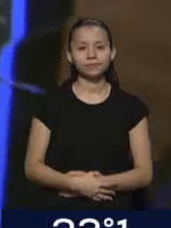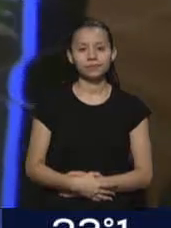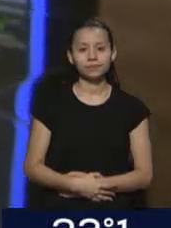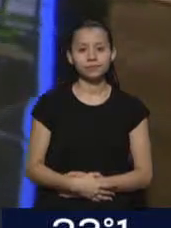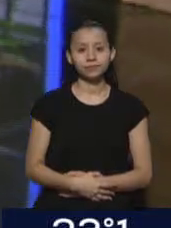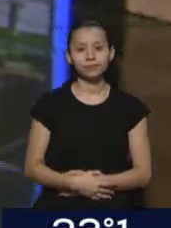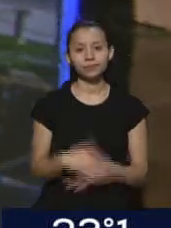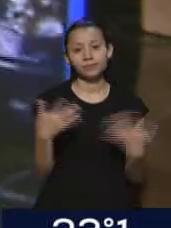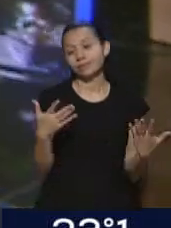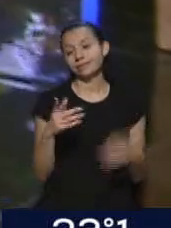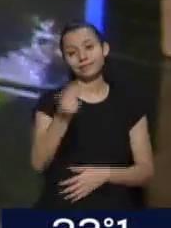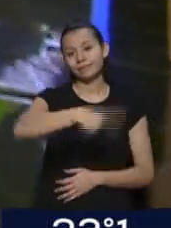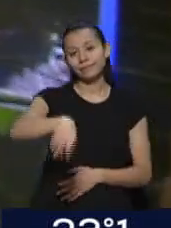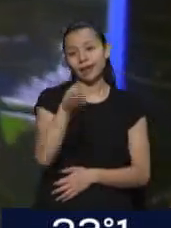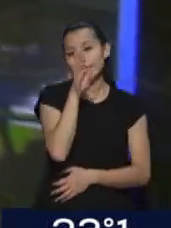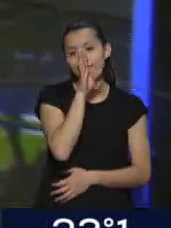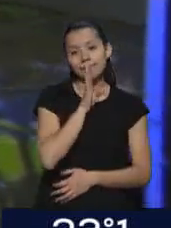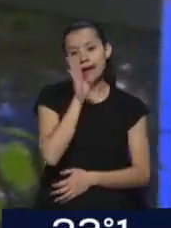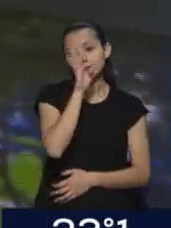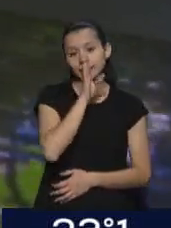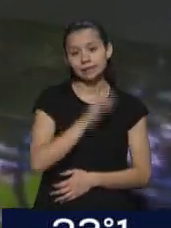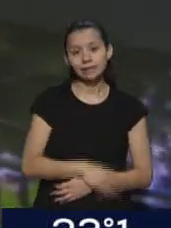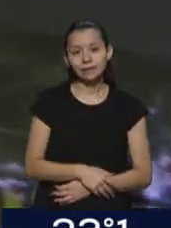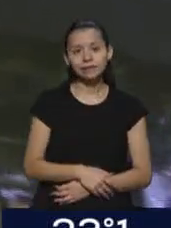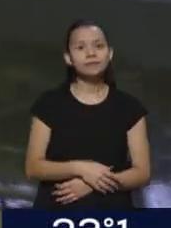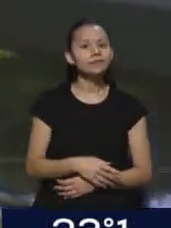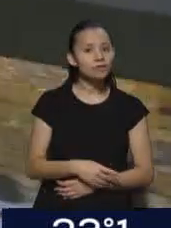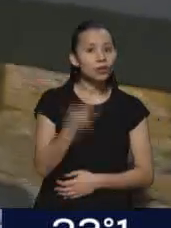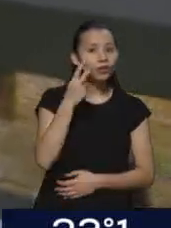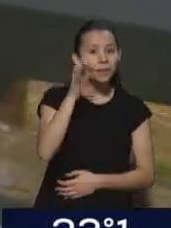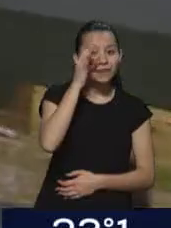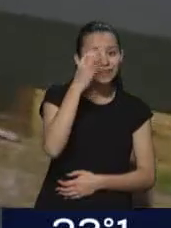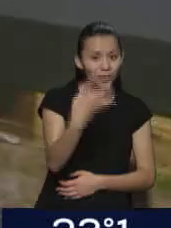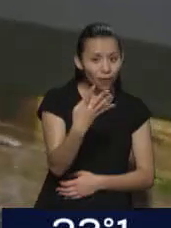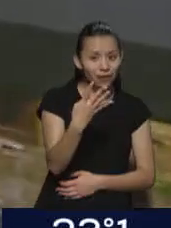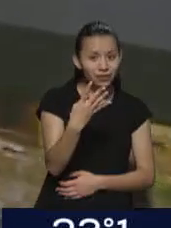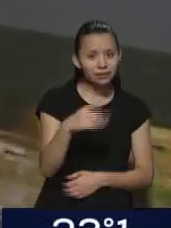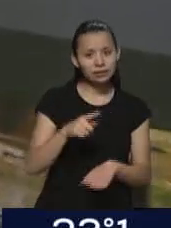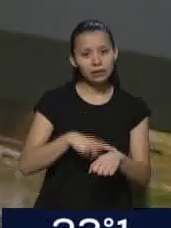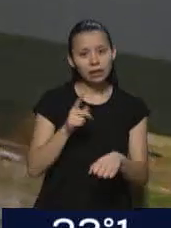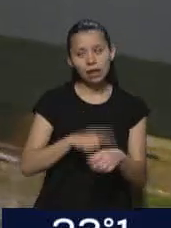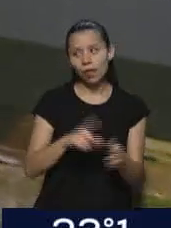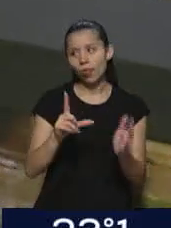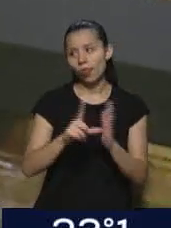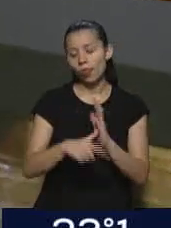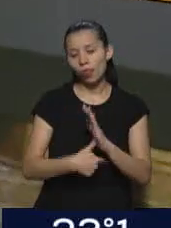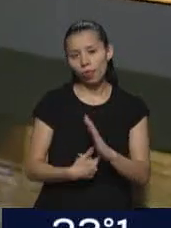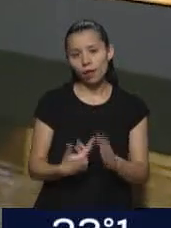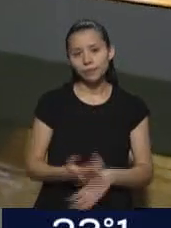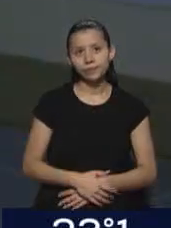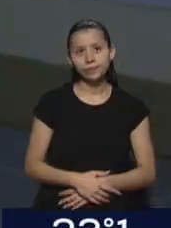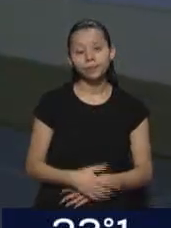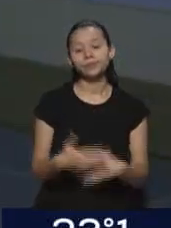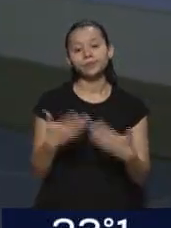Deberemos armarnos de paciencia. Lo que queda, 2024. Lejos, dice. Y te digo algo. Bien. Valorar, sinceridad, a